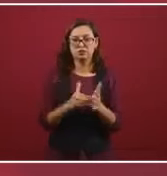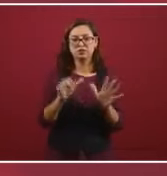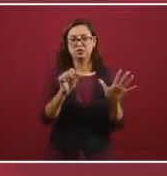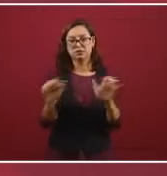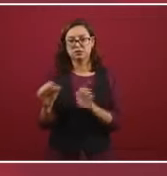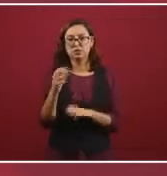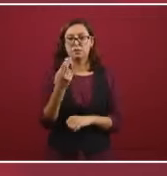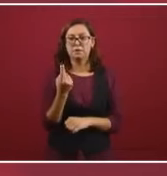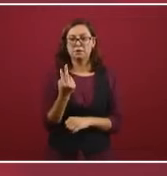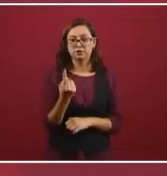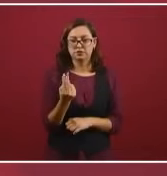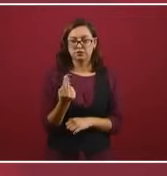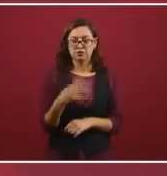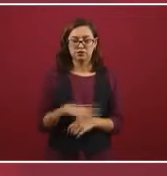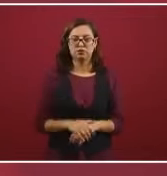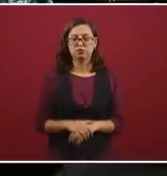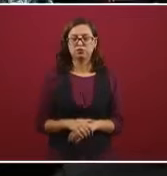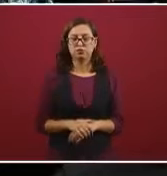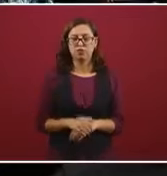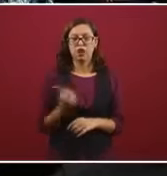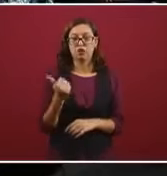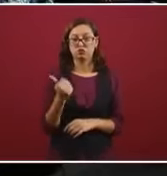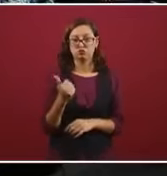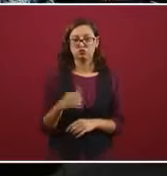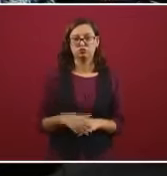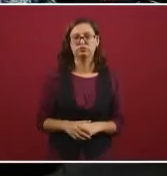12.625, el mes de agosto.